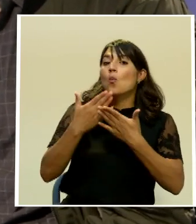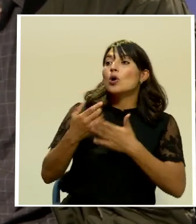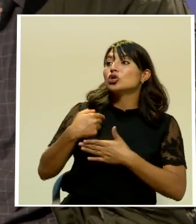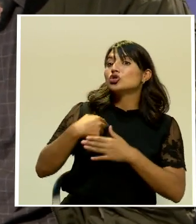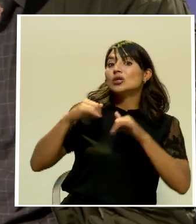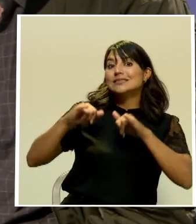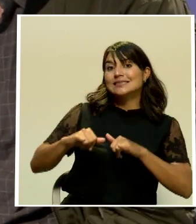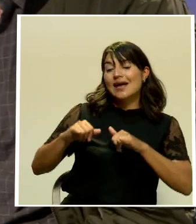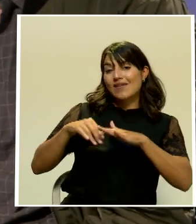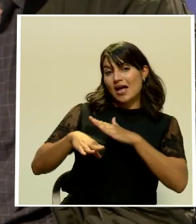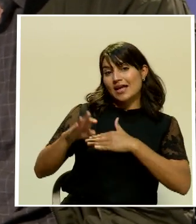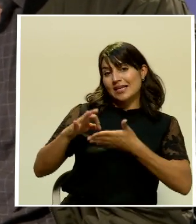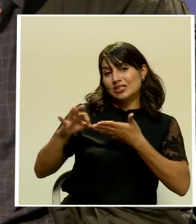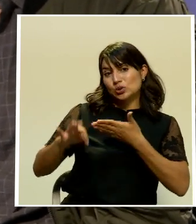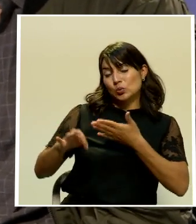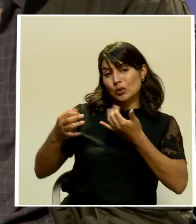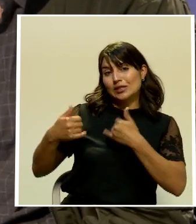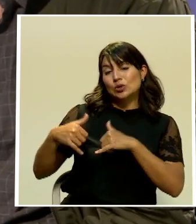todavía en la escuela